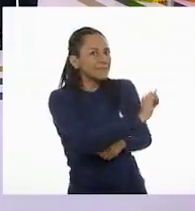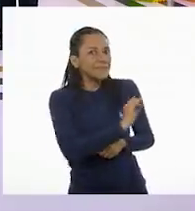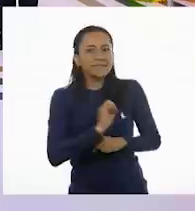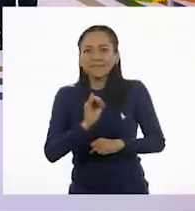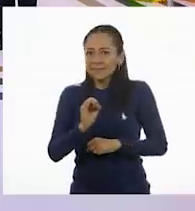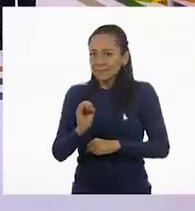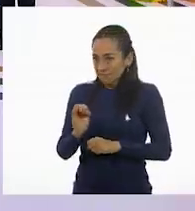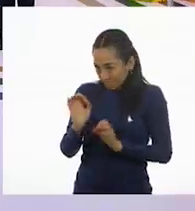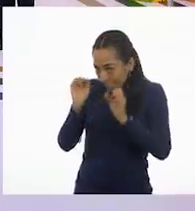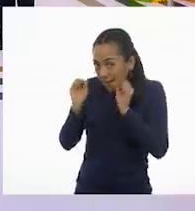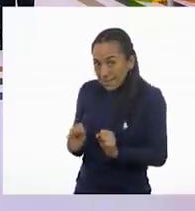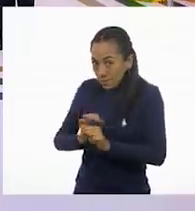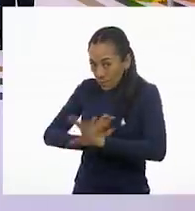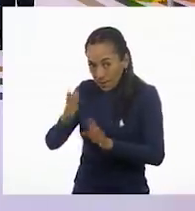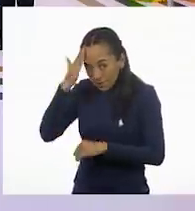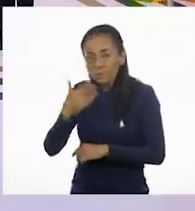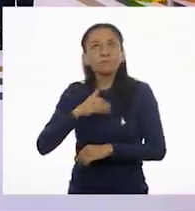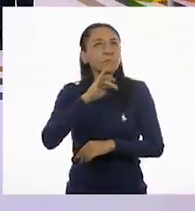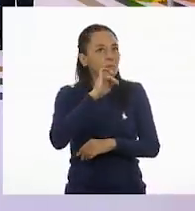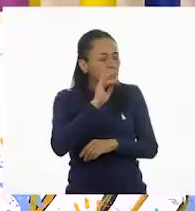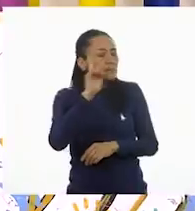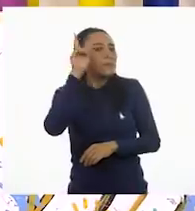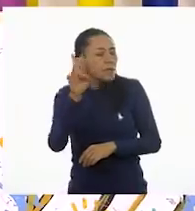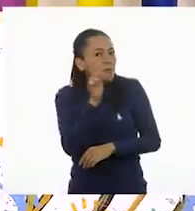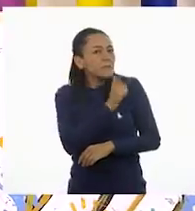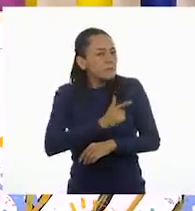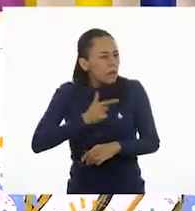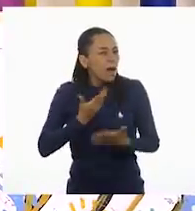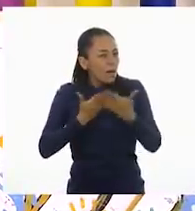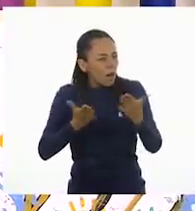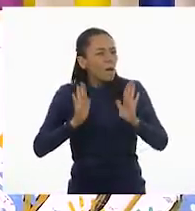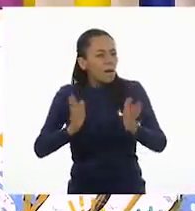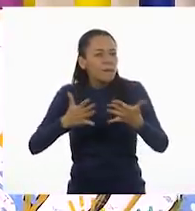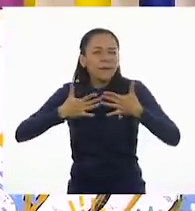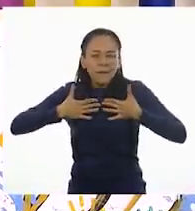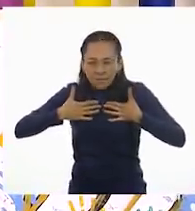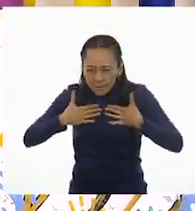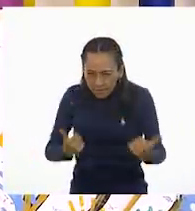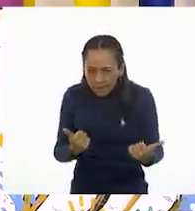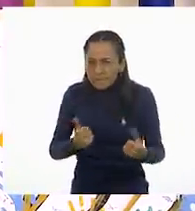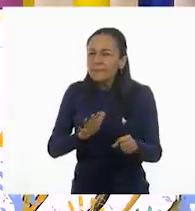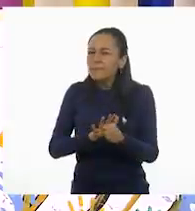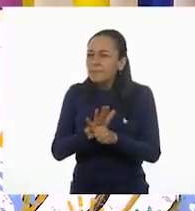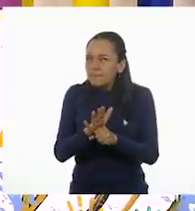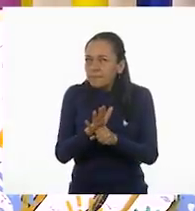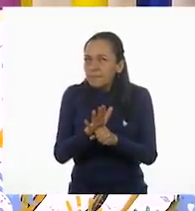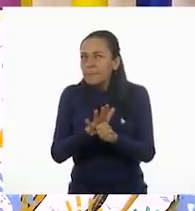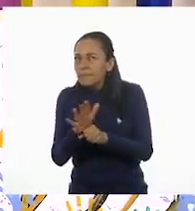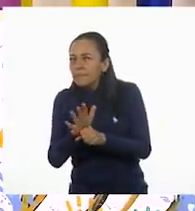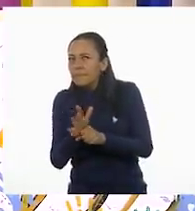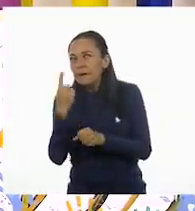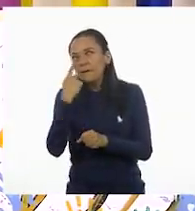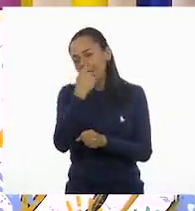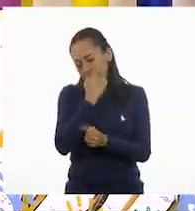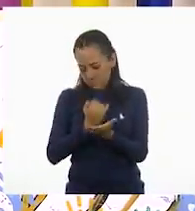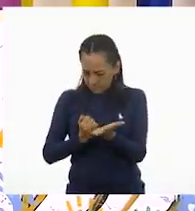mucho. Y además ya me va quedando más claro cuáles son las decisiones que puedo tomar en la escuela y